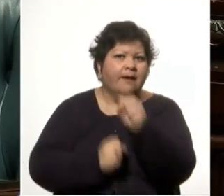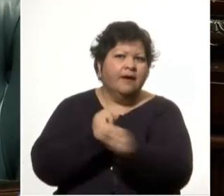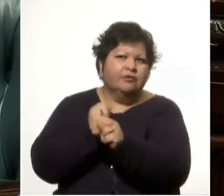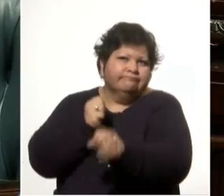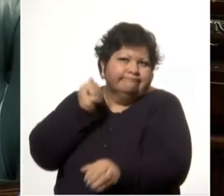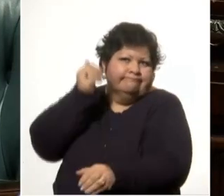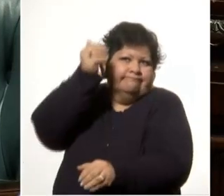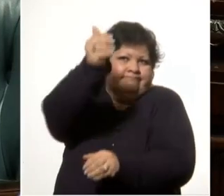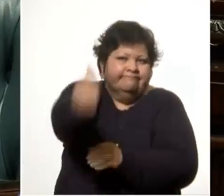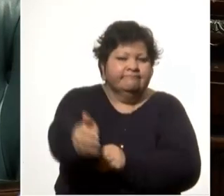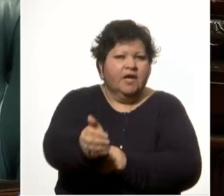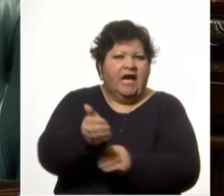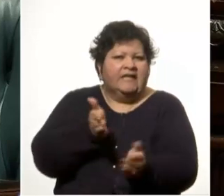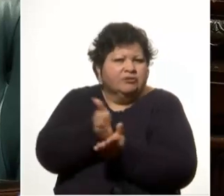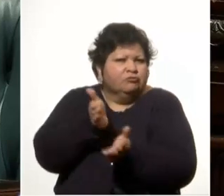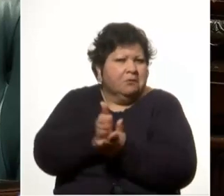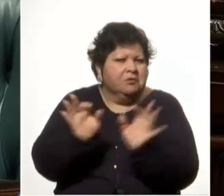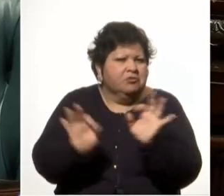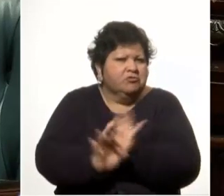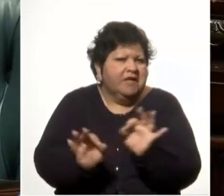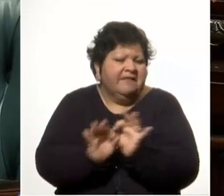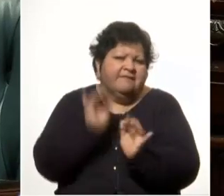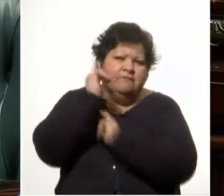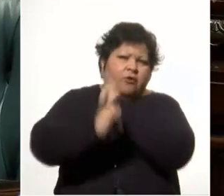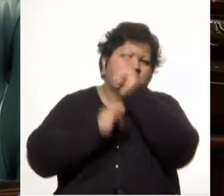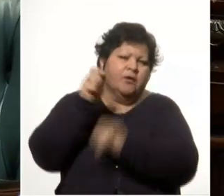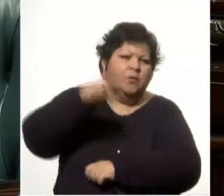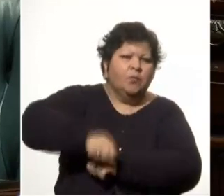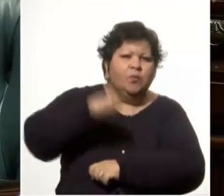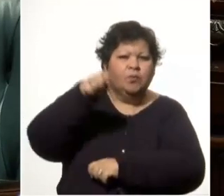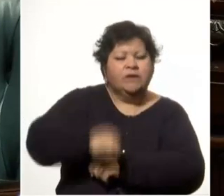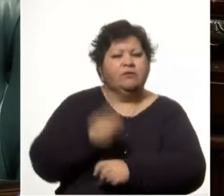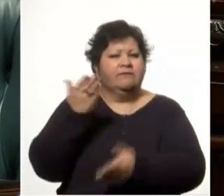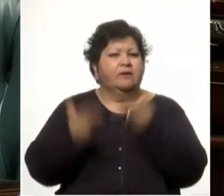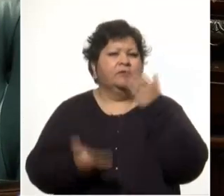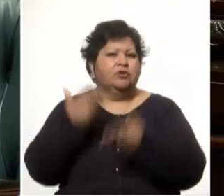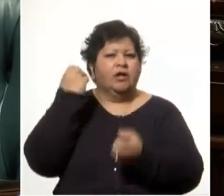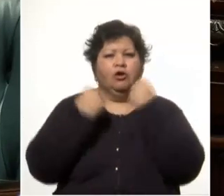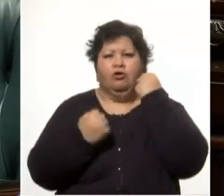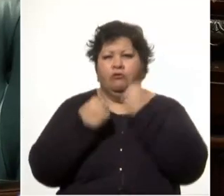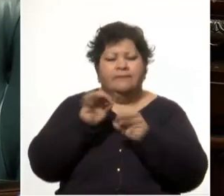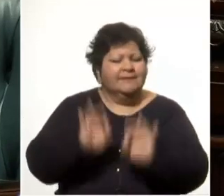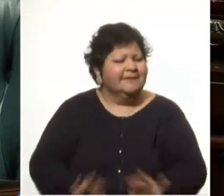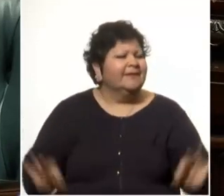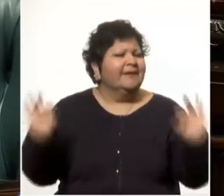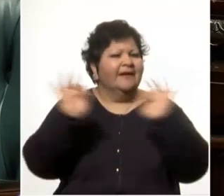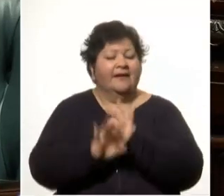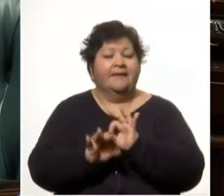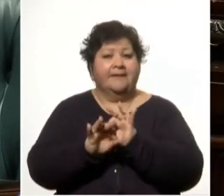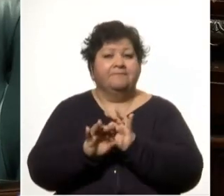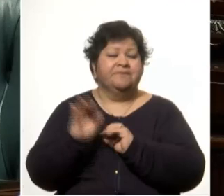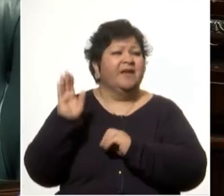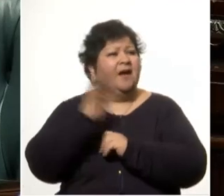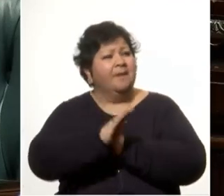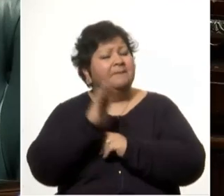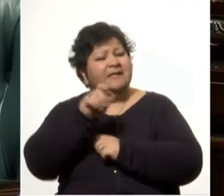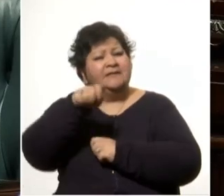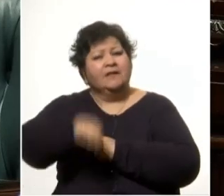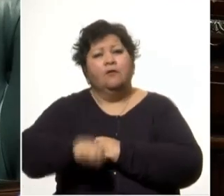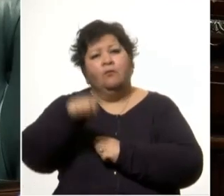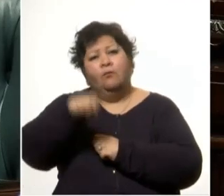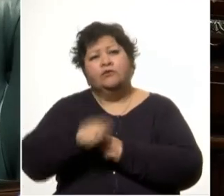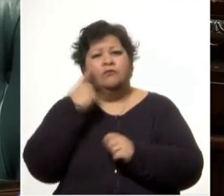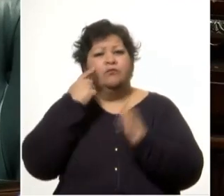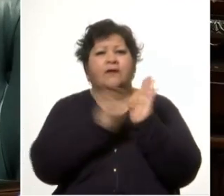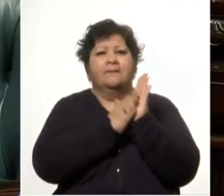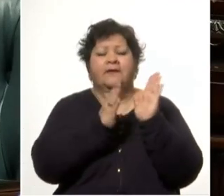sin asesoramiento, sin informes jurídicos, sin evaluaciones económicas, bajo la amenaza de un juicio sin